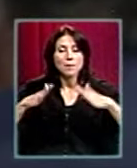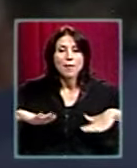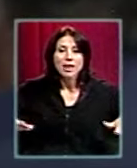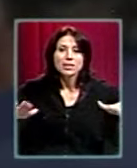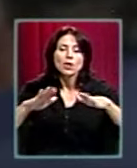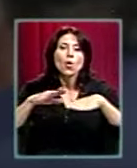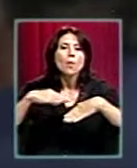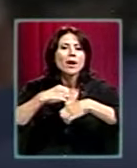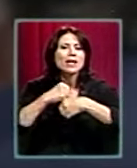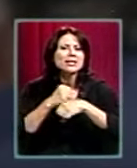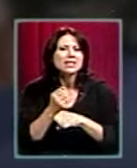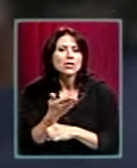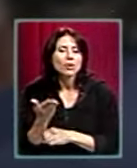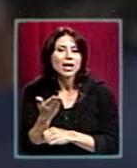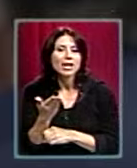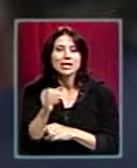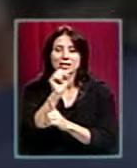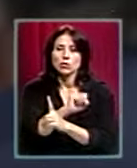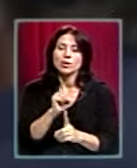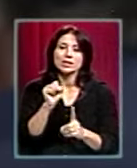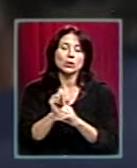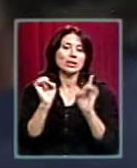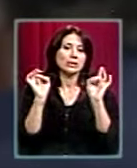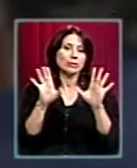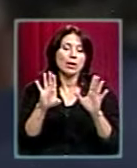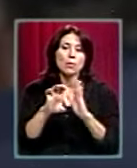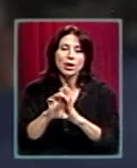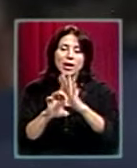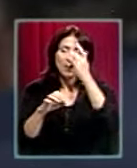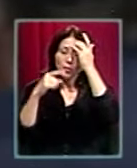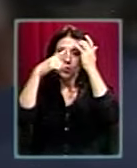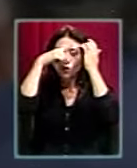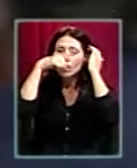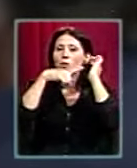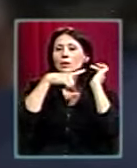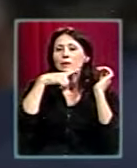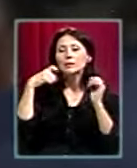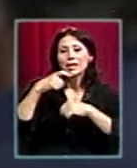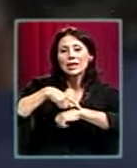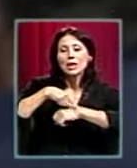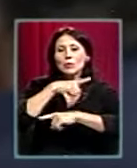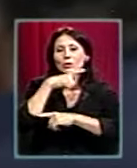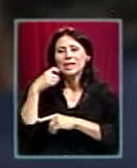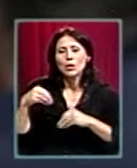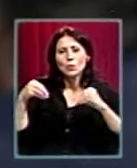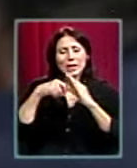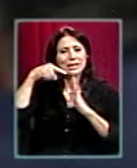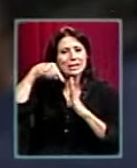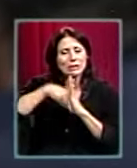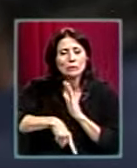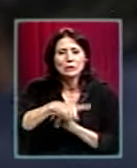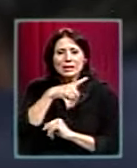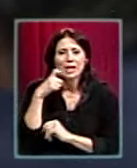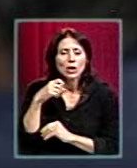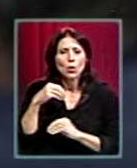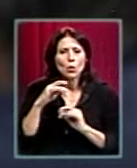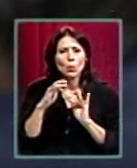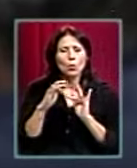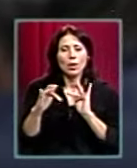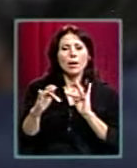ir creando son fenómenos extremos. Las sequías o las épocas secas van a ser más secas, más profundas, pero también